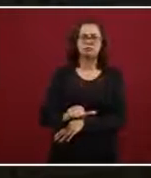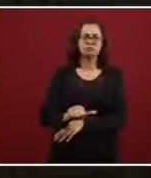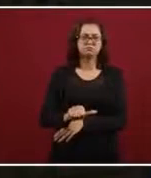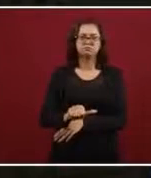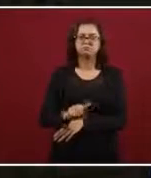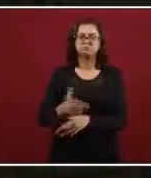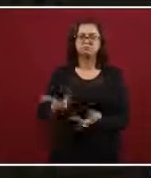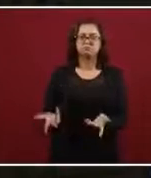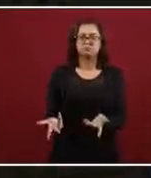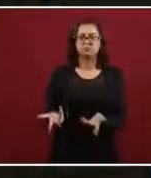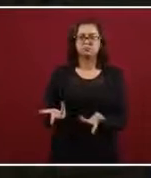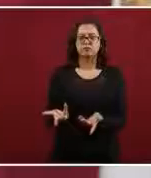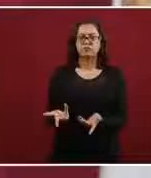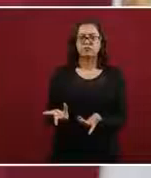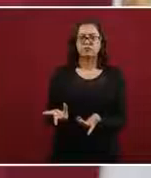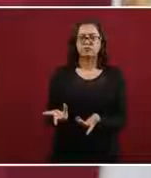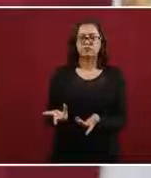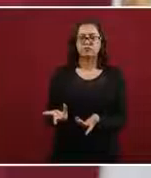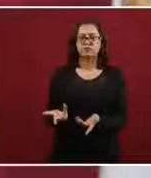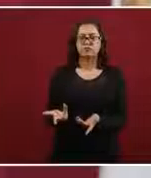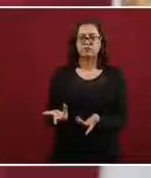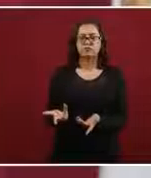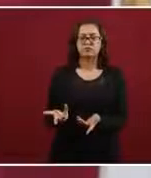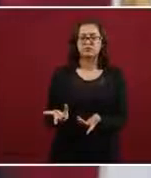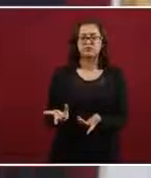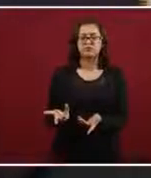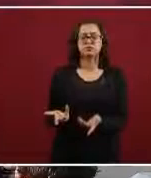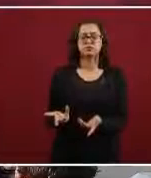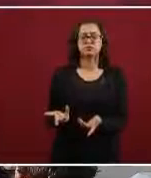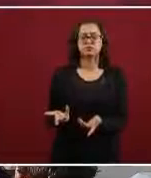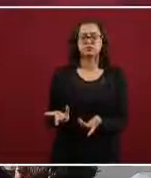llevaba tiempo, se había